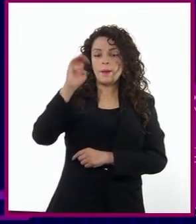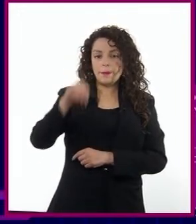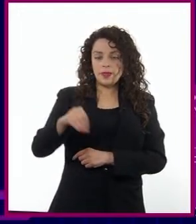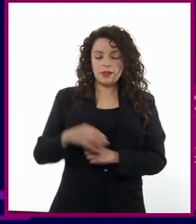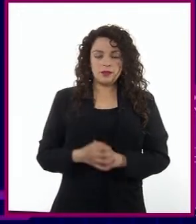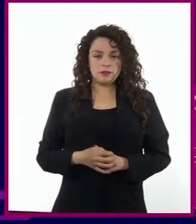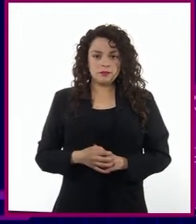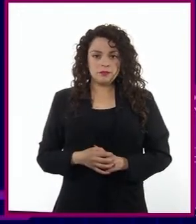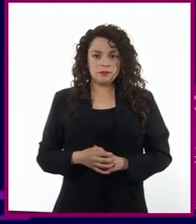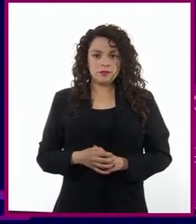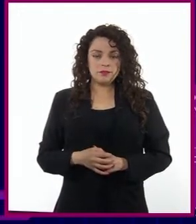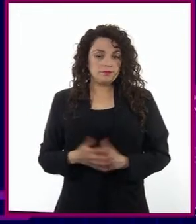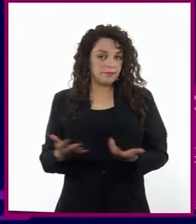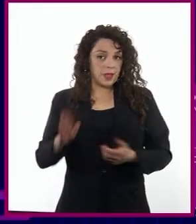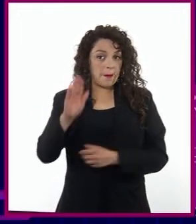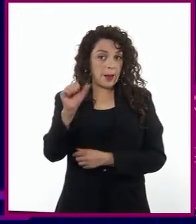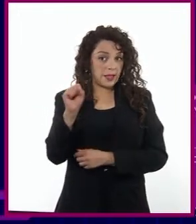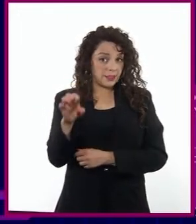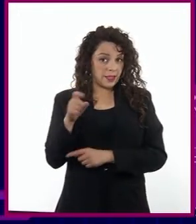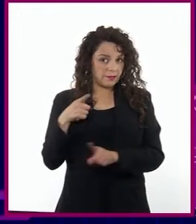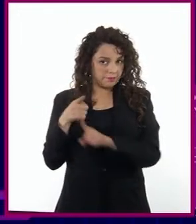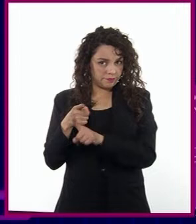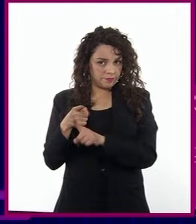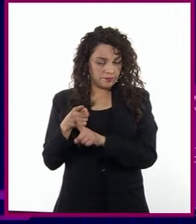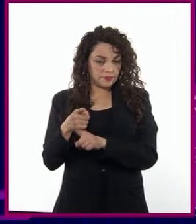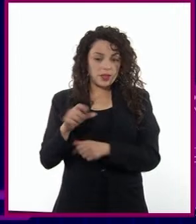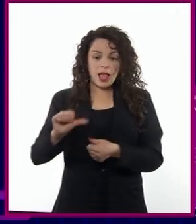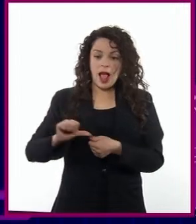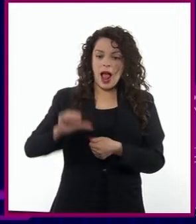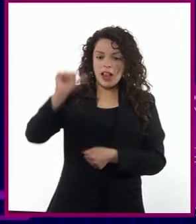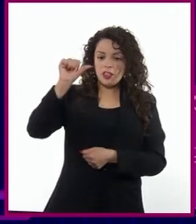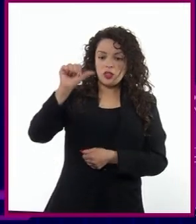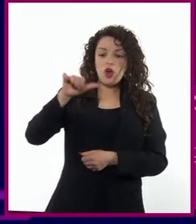con respecto a la base y de altura